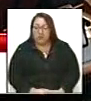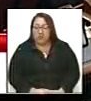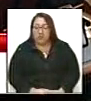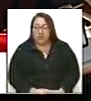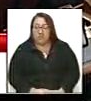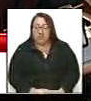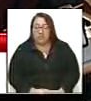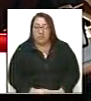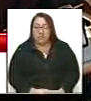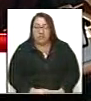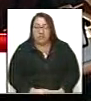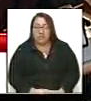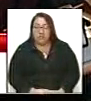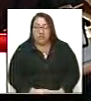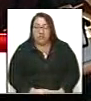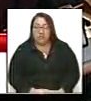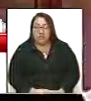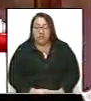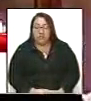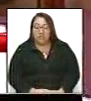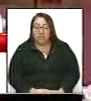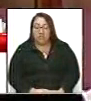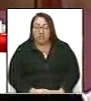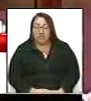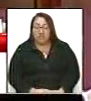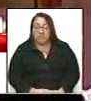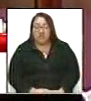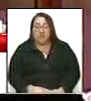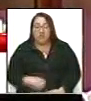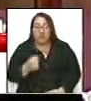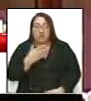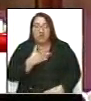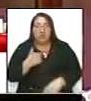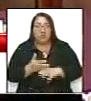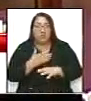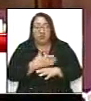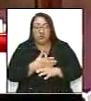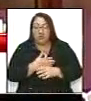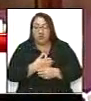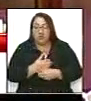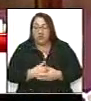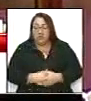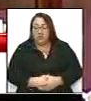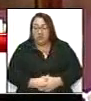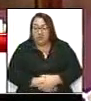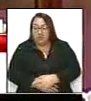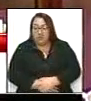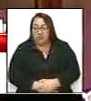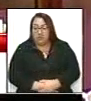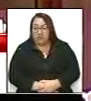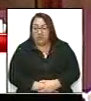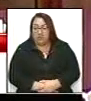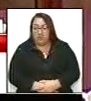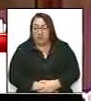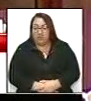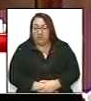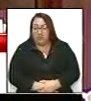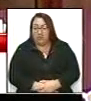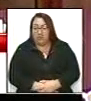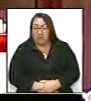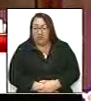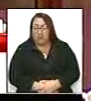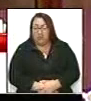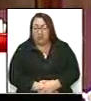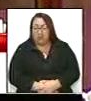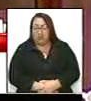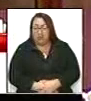comentario, lo iniciamos. La presidenta había señalado en antes que no iba a haber debate. De que no iba a haber debate,